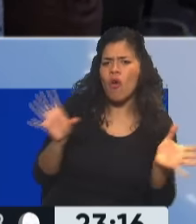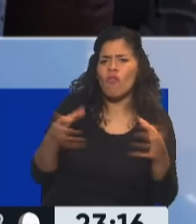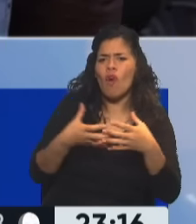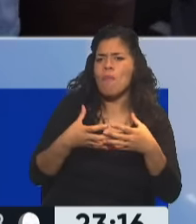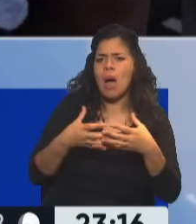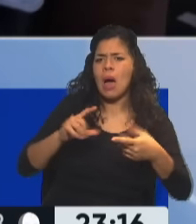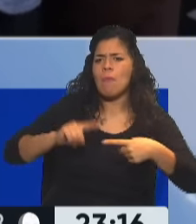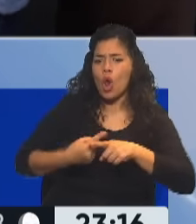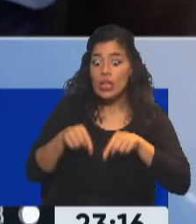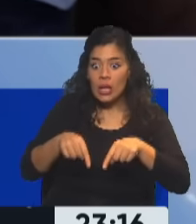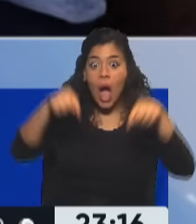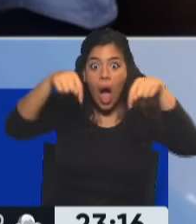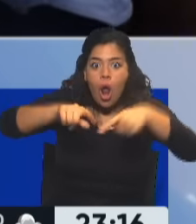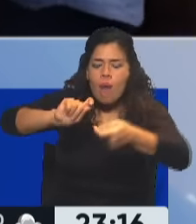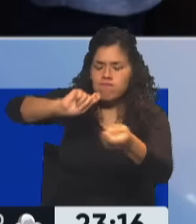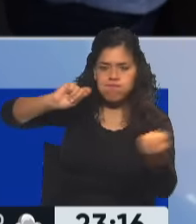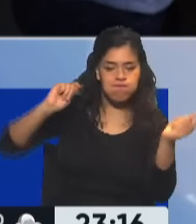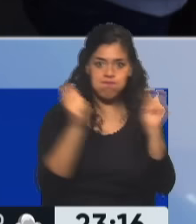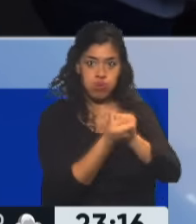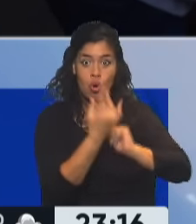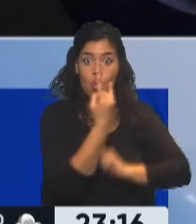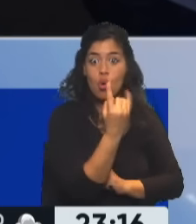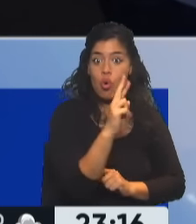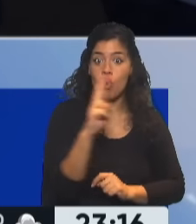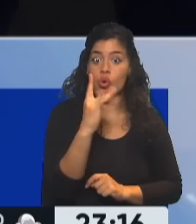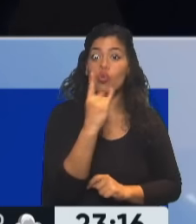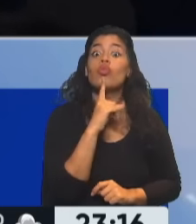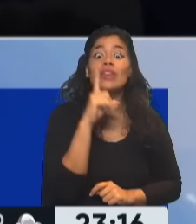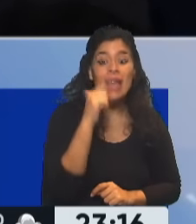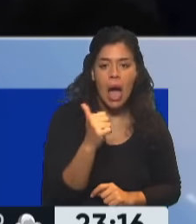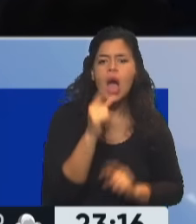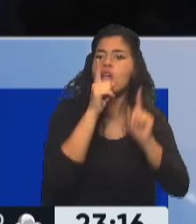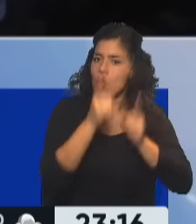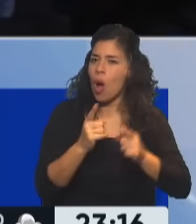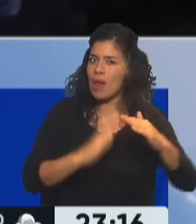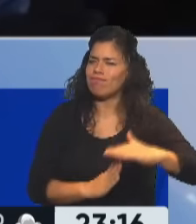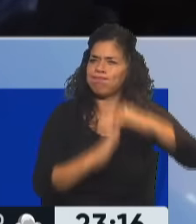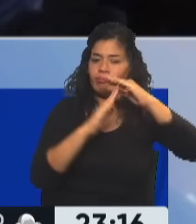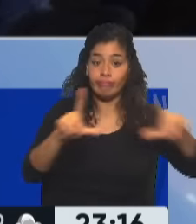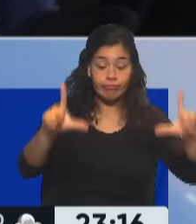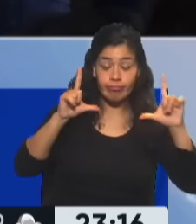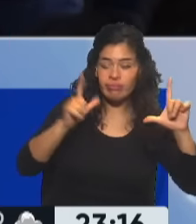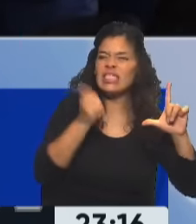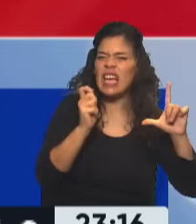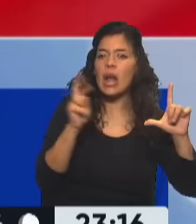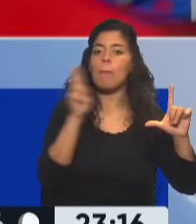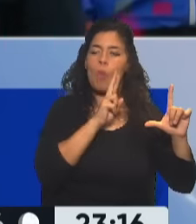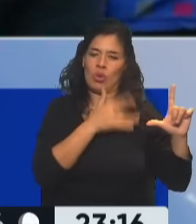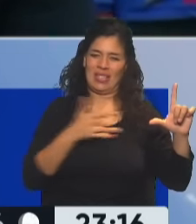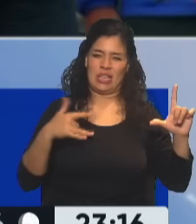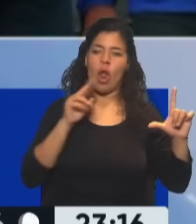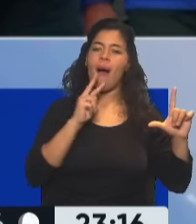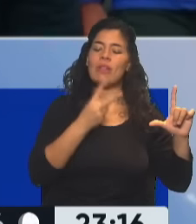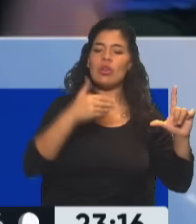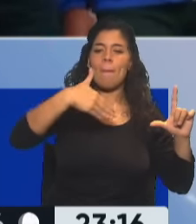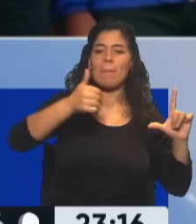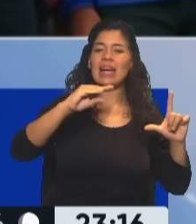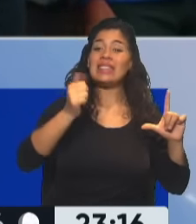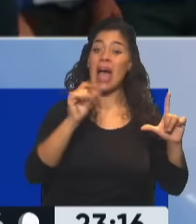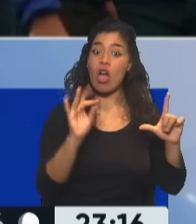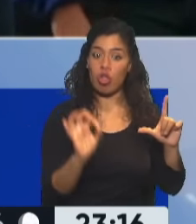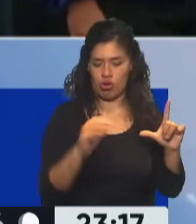Edmundo González Urrutia, pese a que la figura central es María Corina Machado. De hecho, acá cuando mencionan a María Corina,